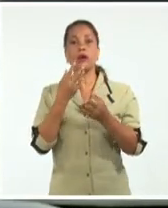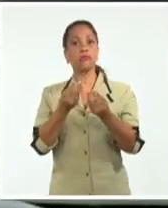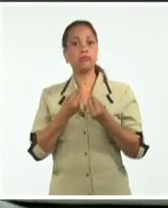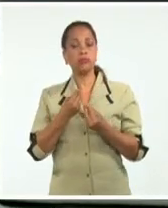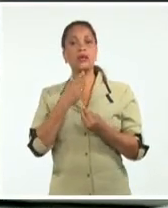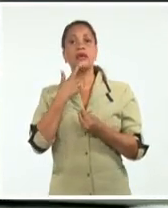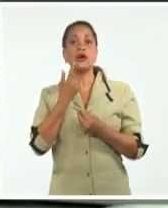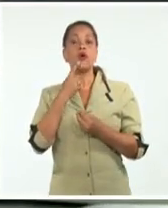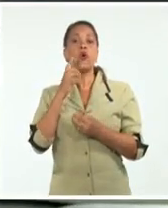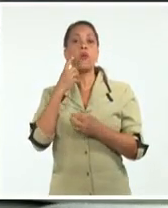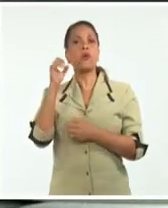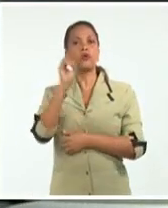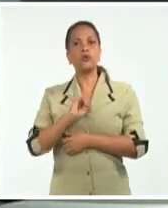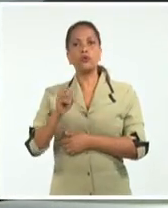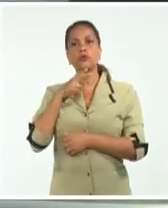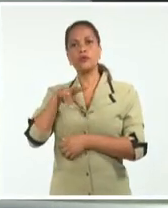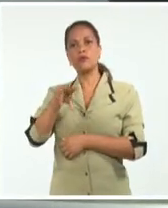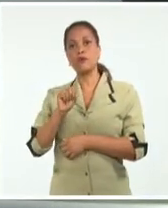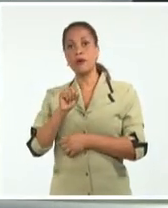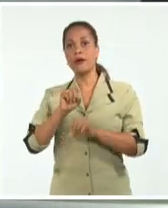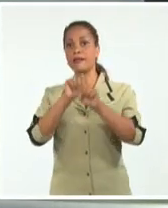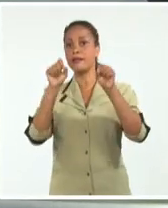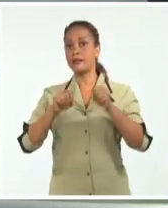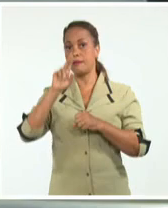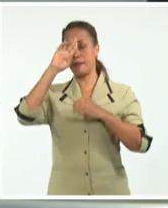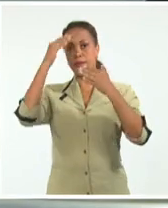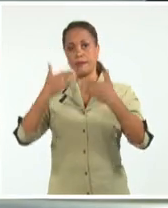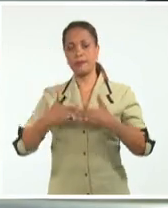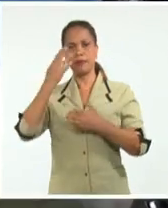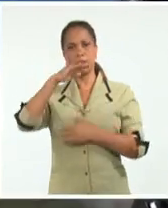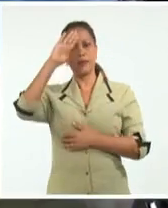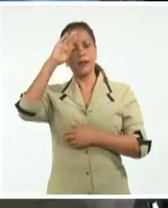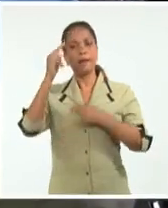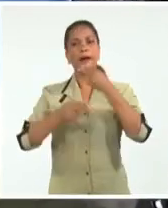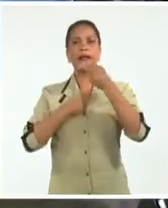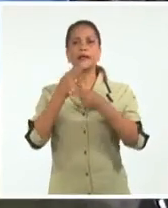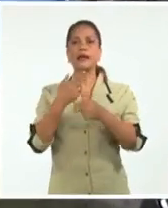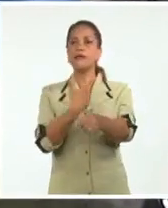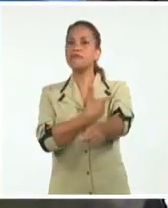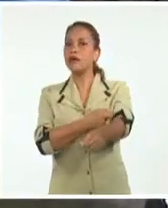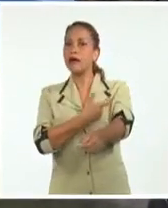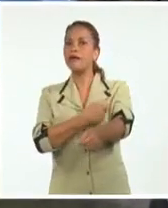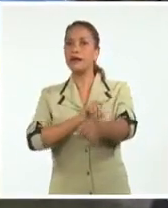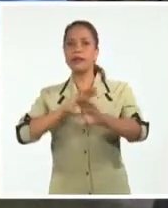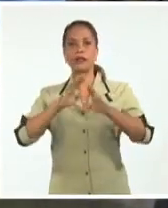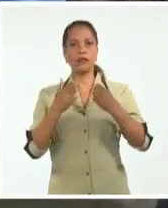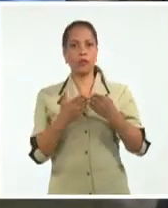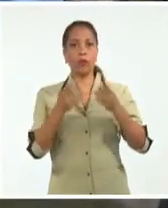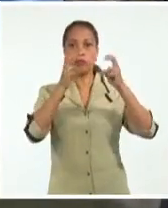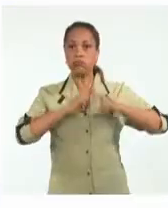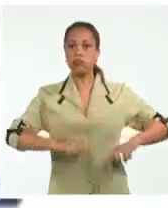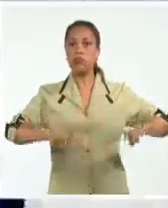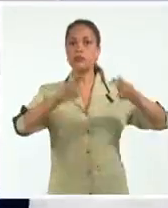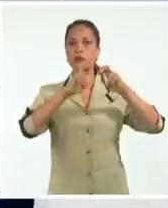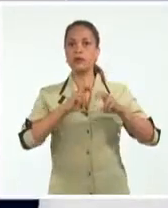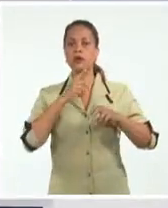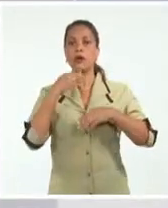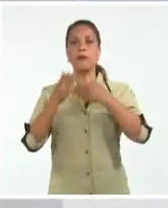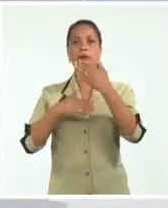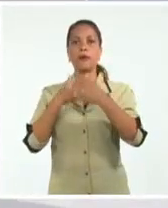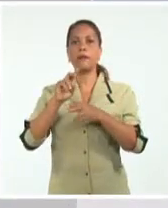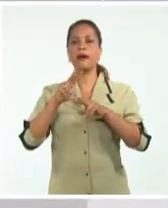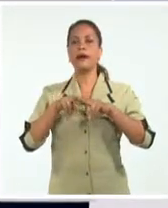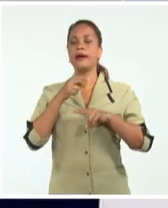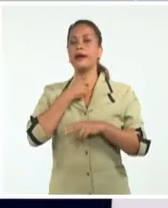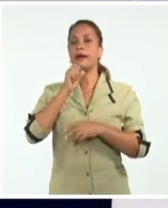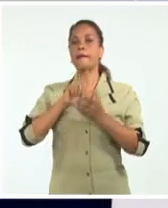nuevas oportunidades al sistema de salud pública cubano para la realización de exámenes de biología molecular, estudios de hepatitis y de los diferentes